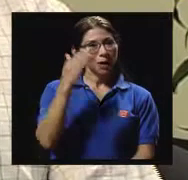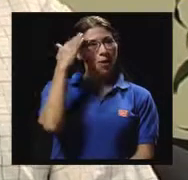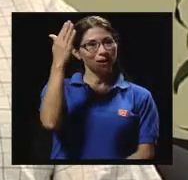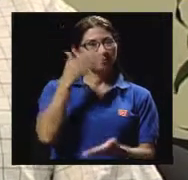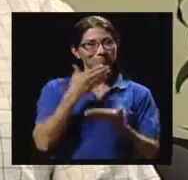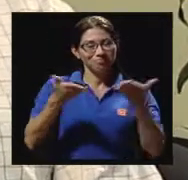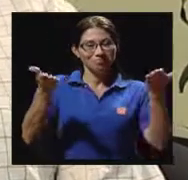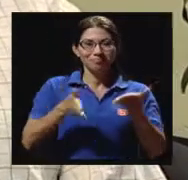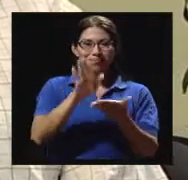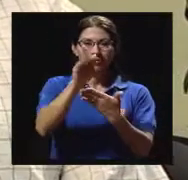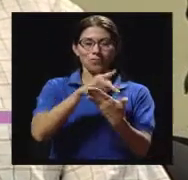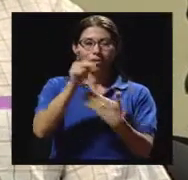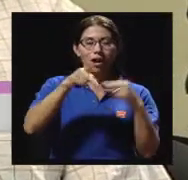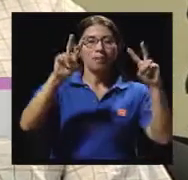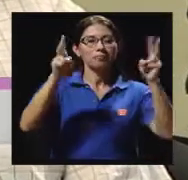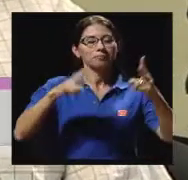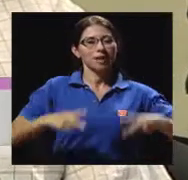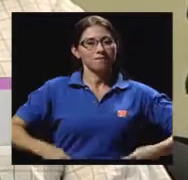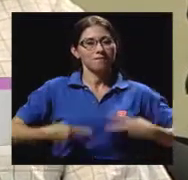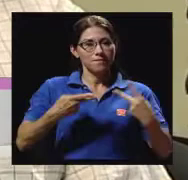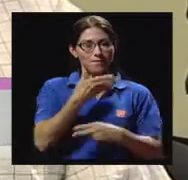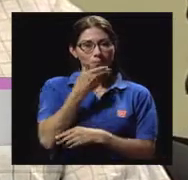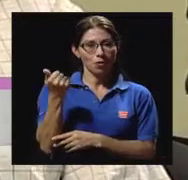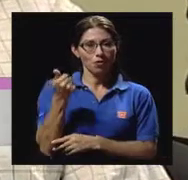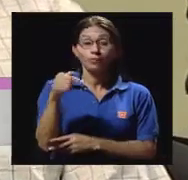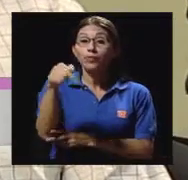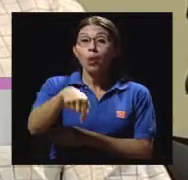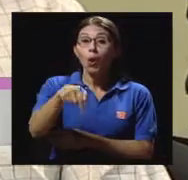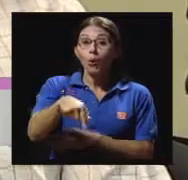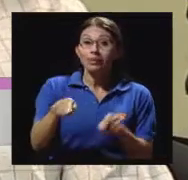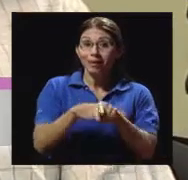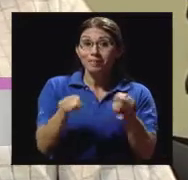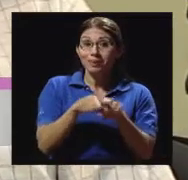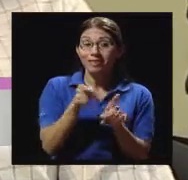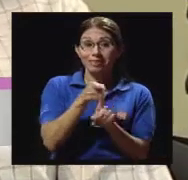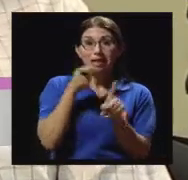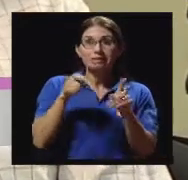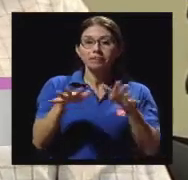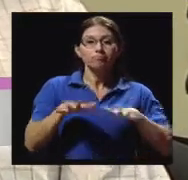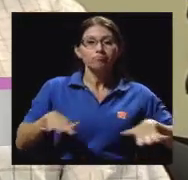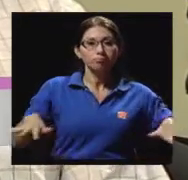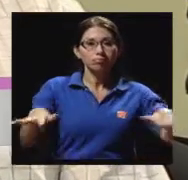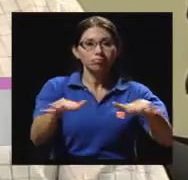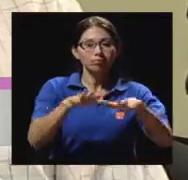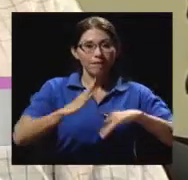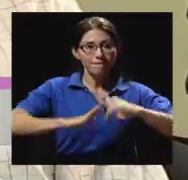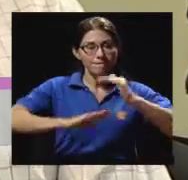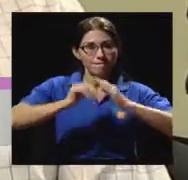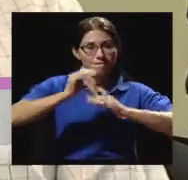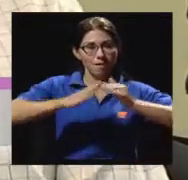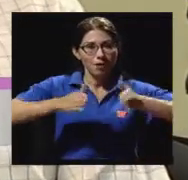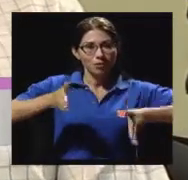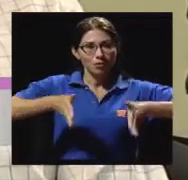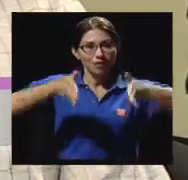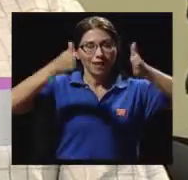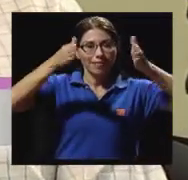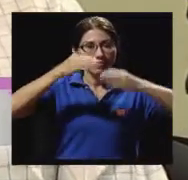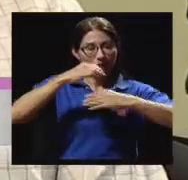Hola y bienvenidos a su programa Vivir Mejor, hoy también desde las instalaciones de la Facultad